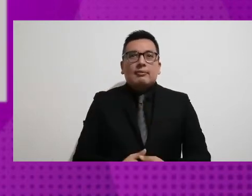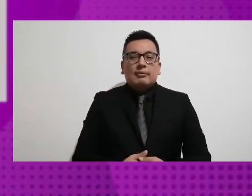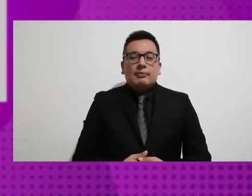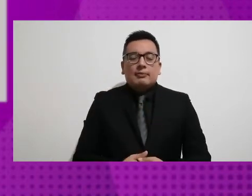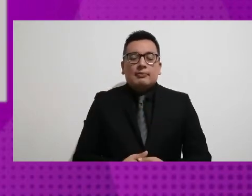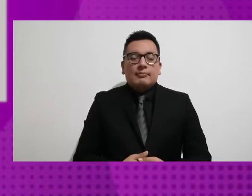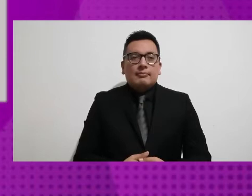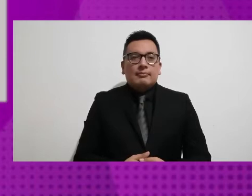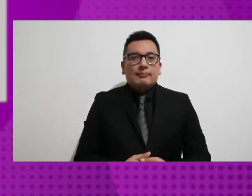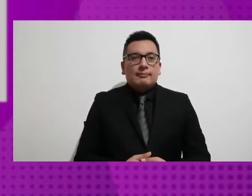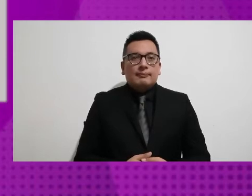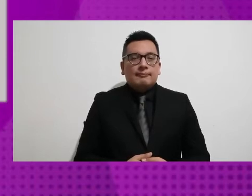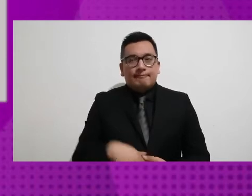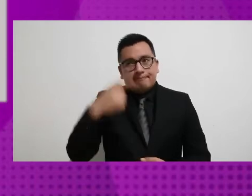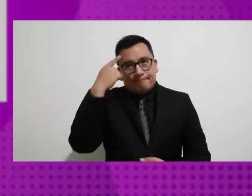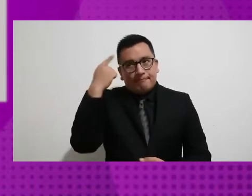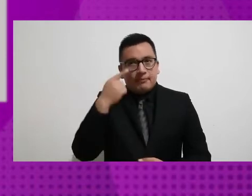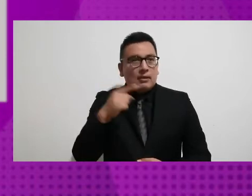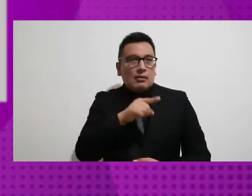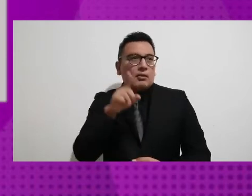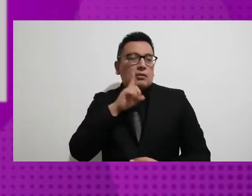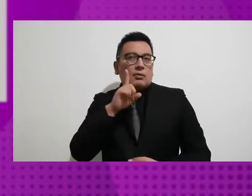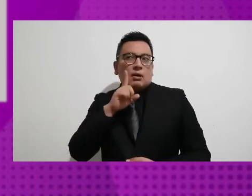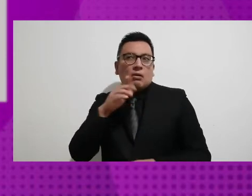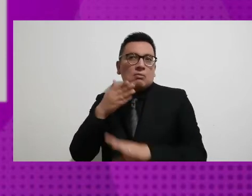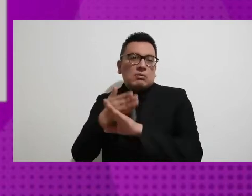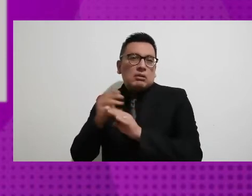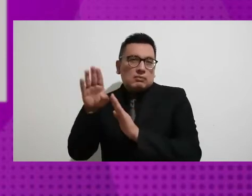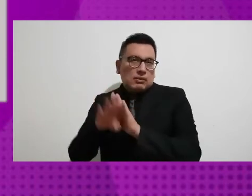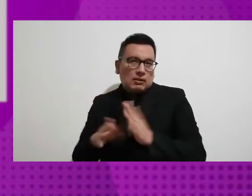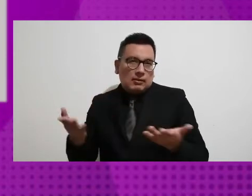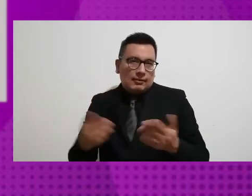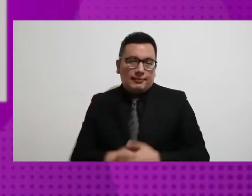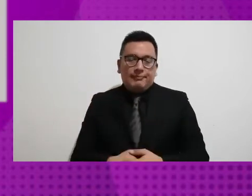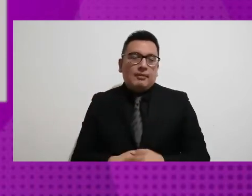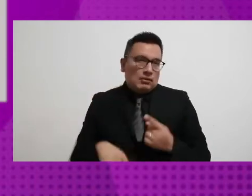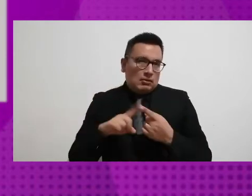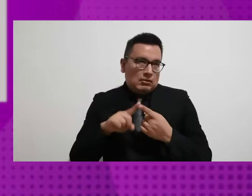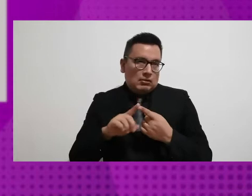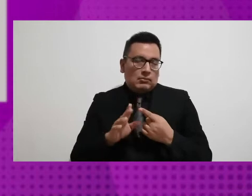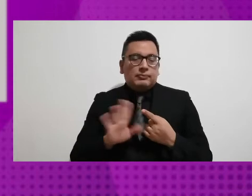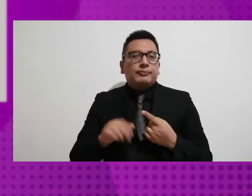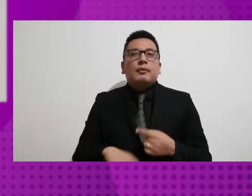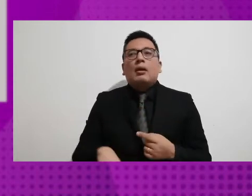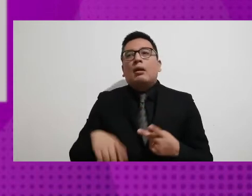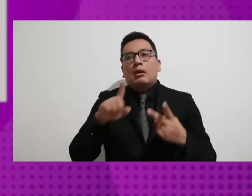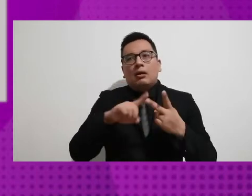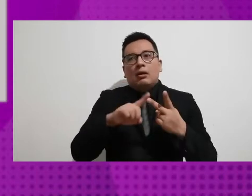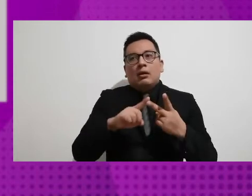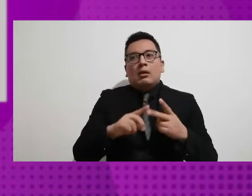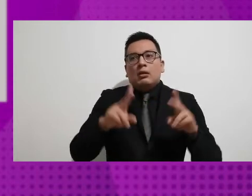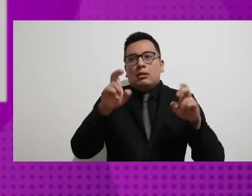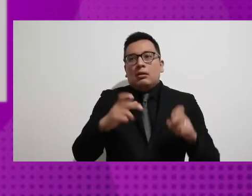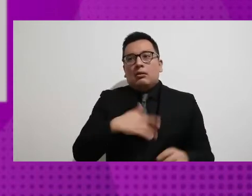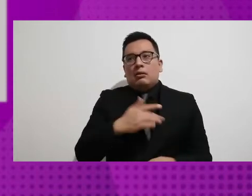a la violencia, a erradicar la violencia política en razón de género. También otro tema que, bueno, pues que